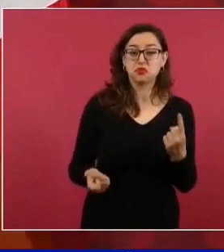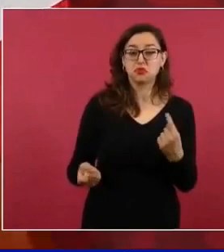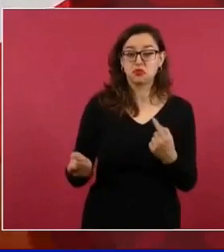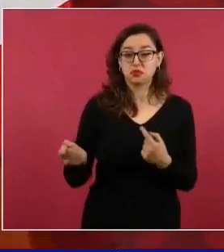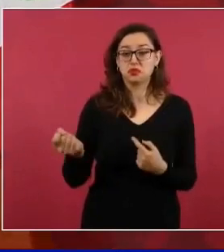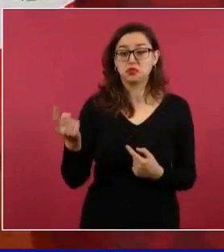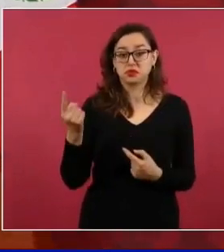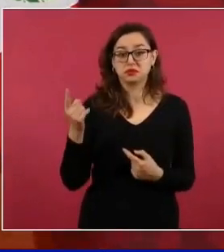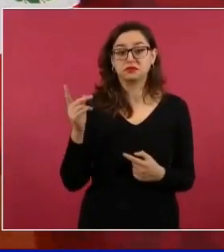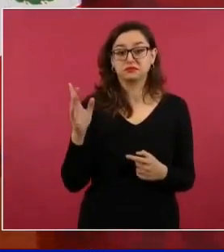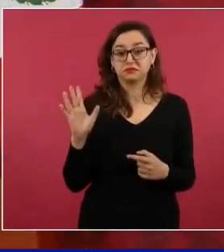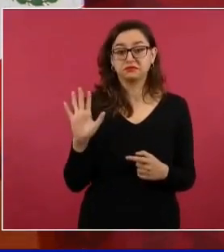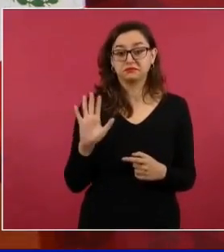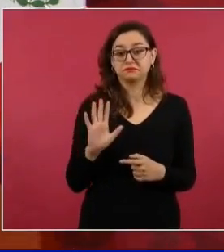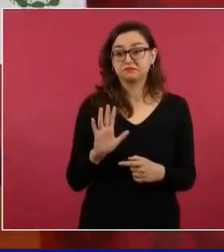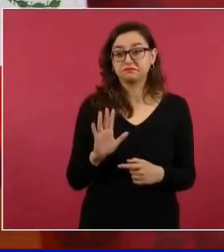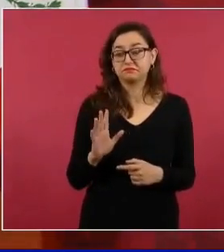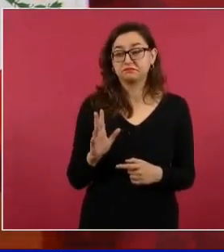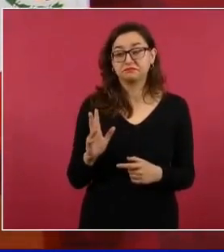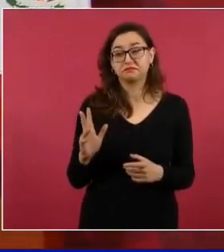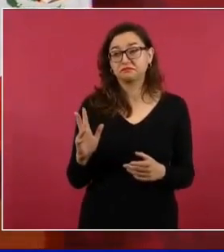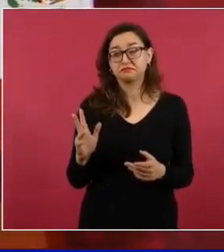en la aplicación de las leyes,